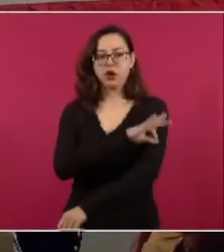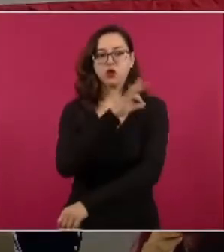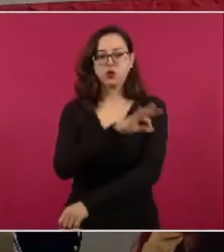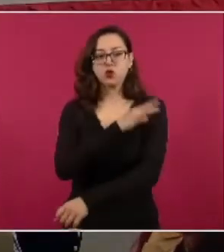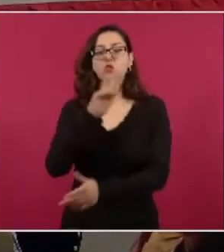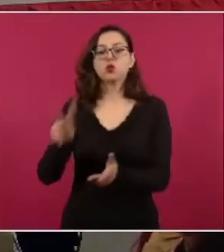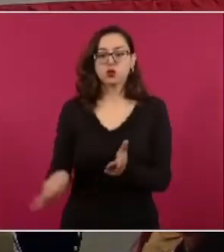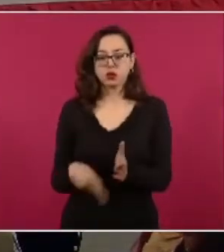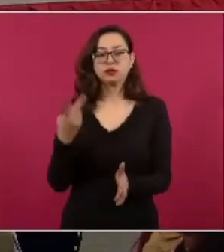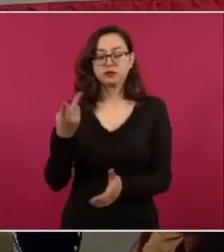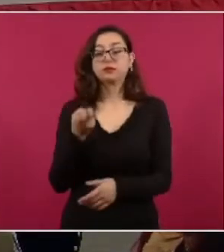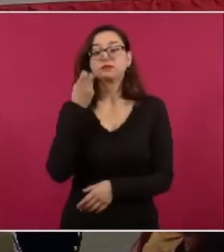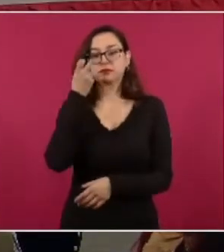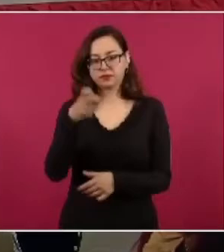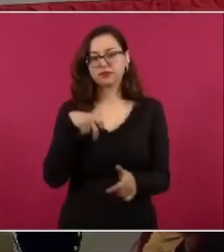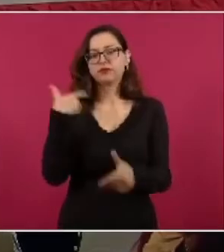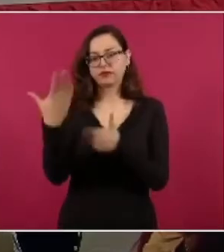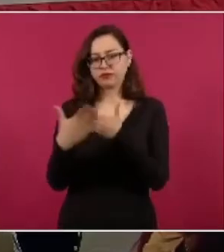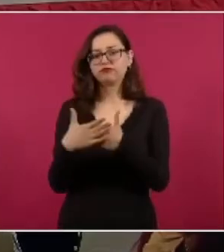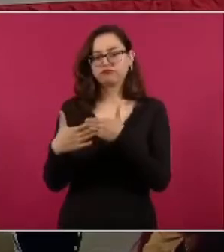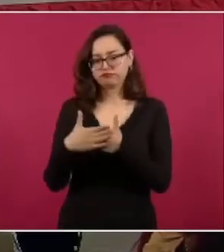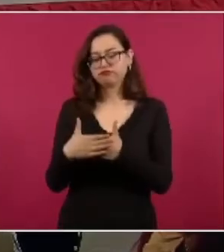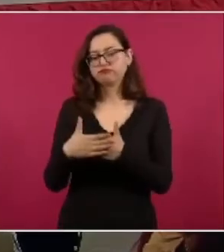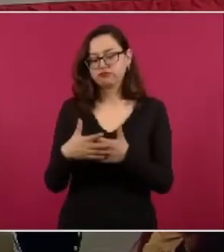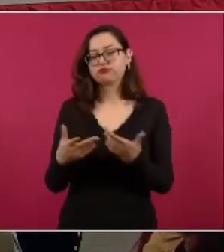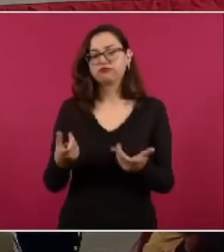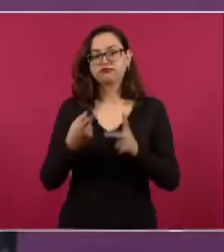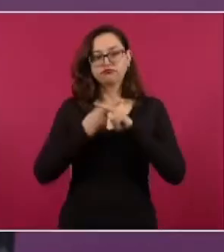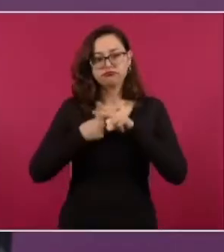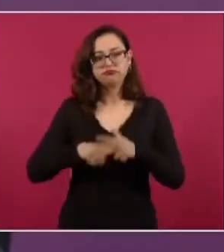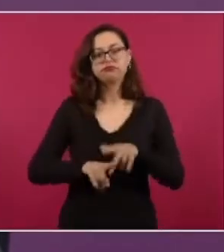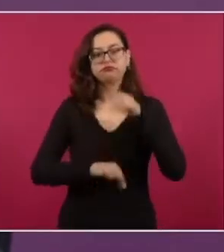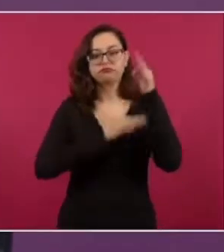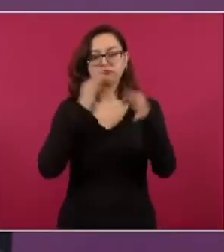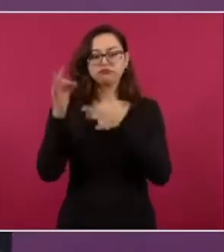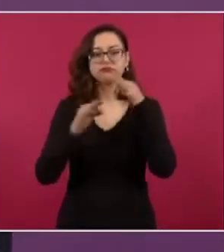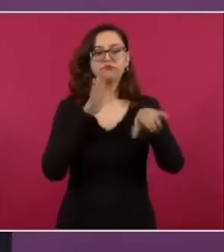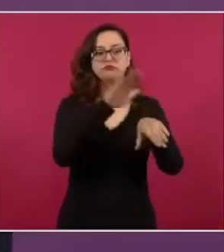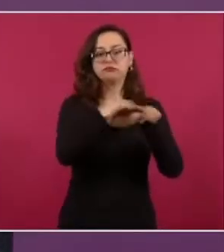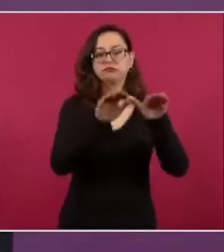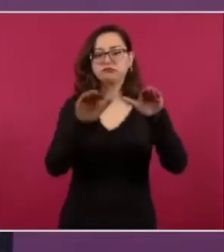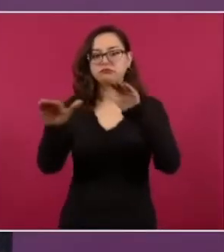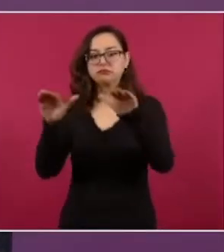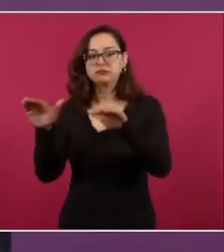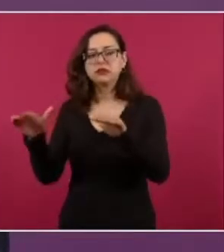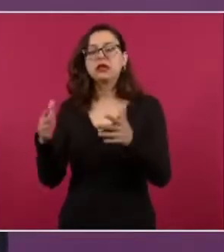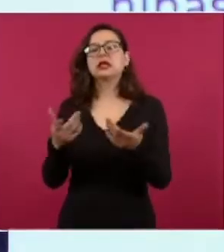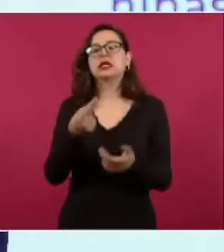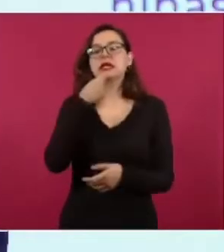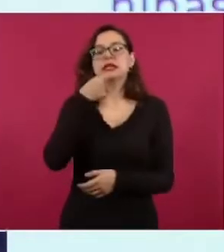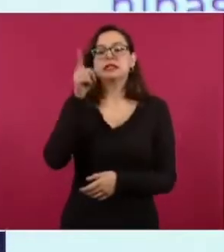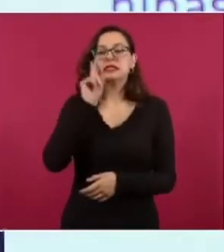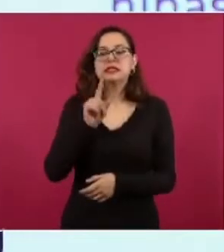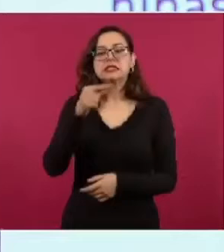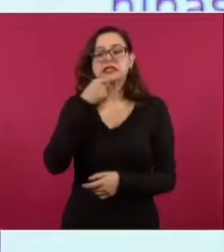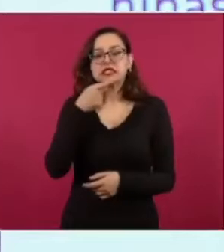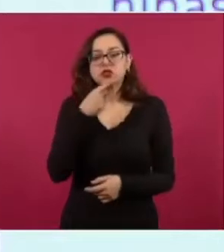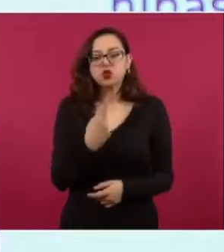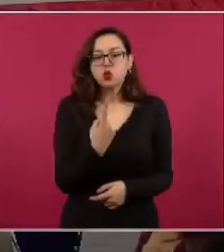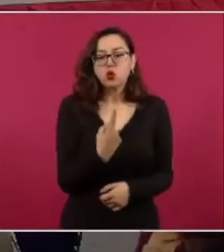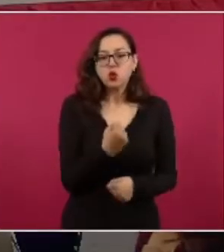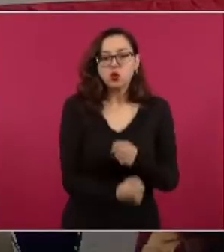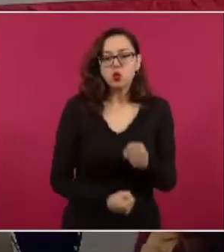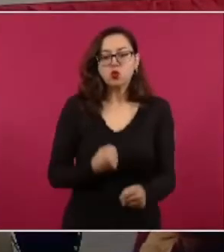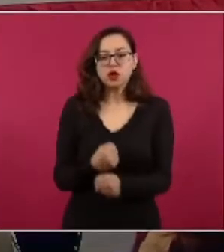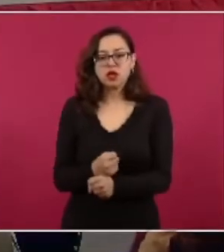a tener una campaña de recuperación de coberturas para la vacunación de niñas y niños de primer año de vida con la